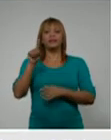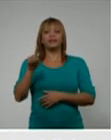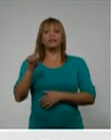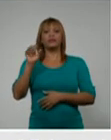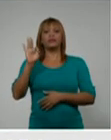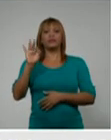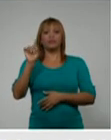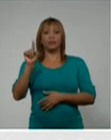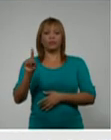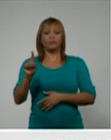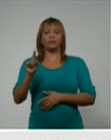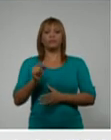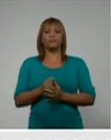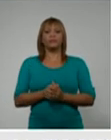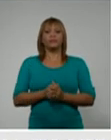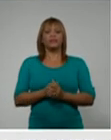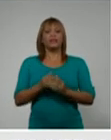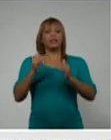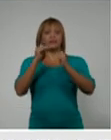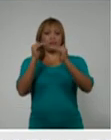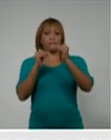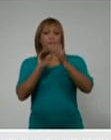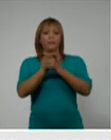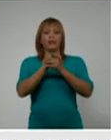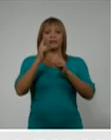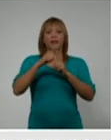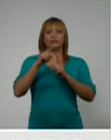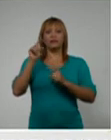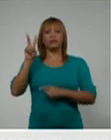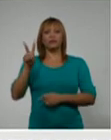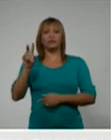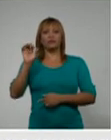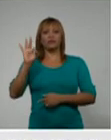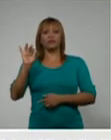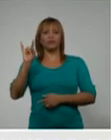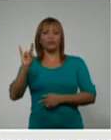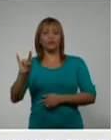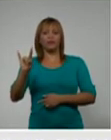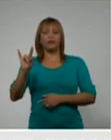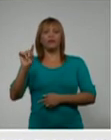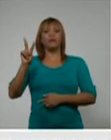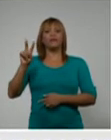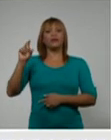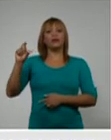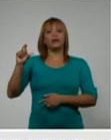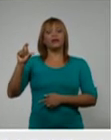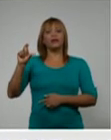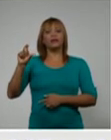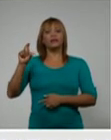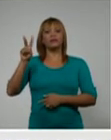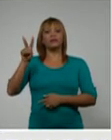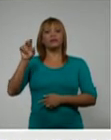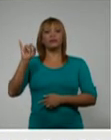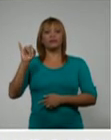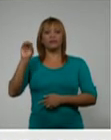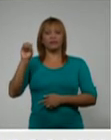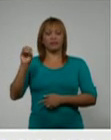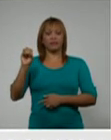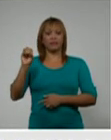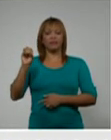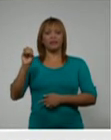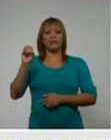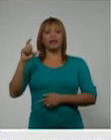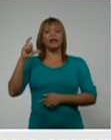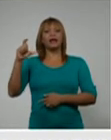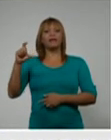3.181, le sigue Matanzas con 219, Villa Clara 260, Camagüey